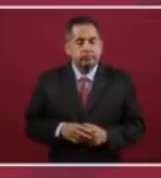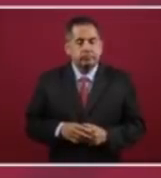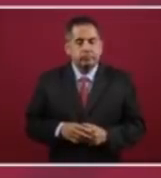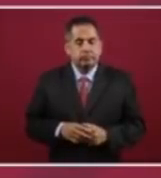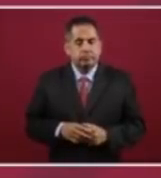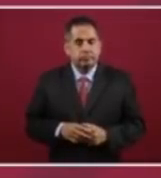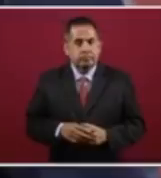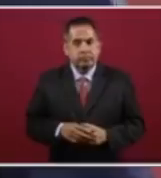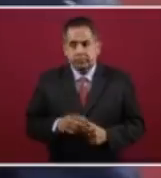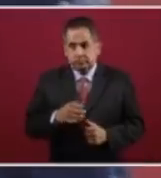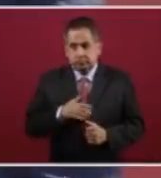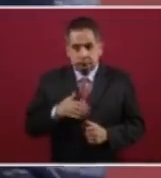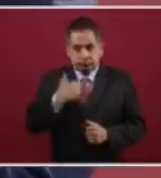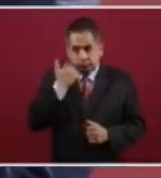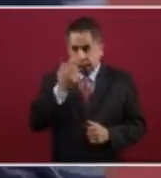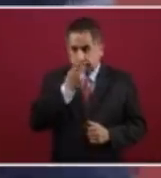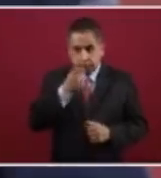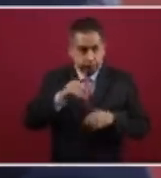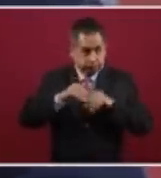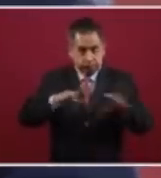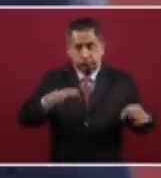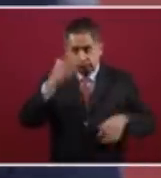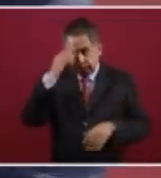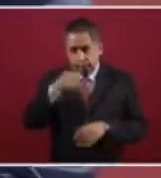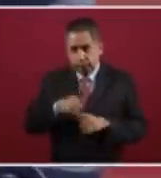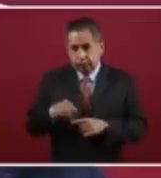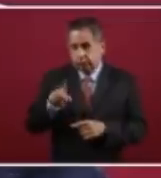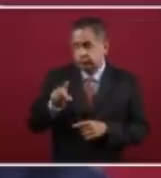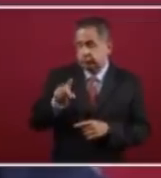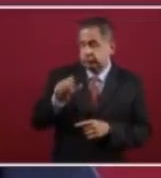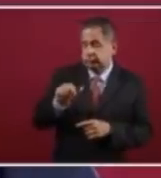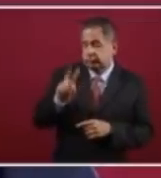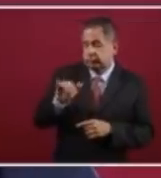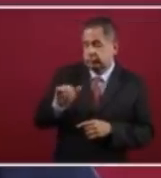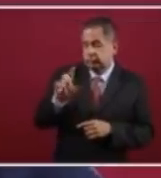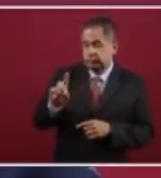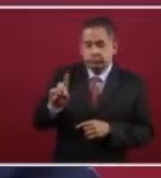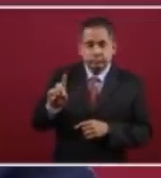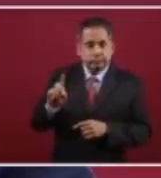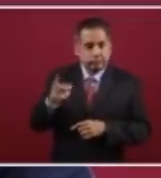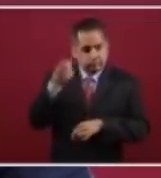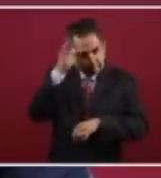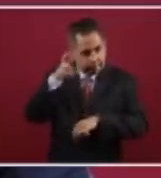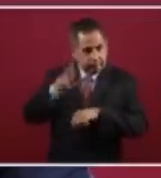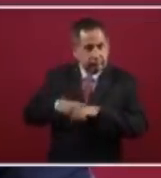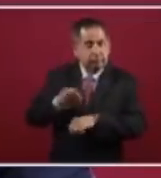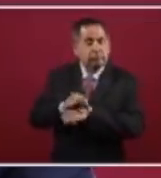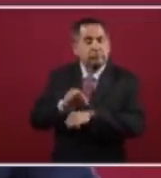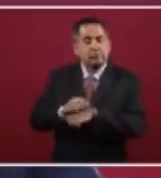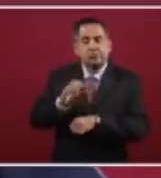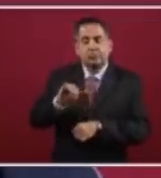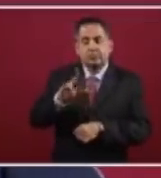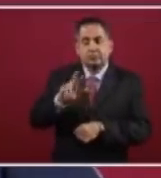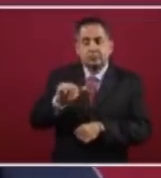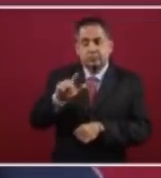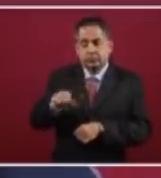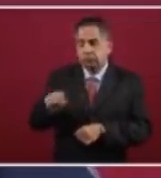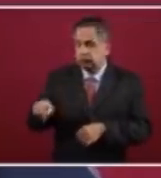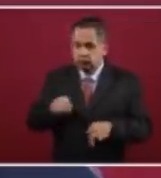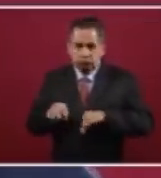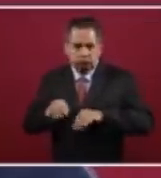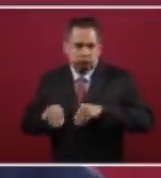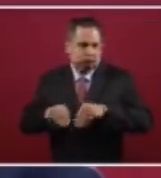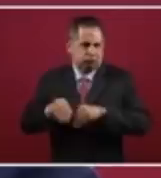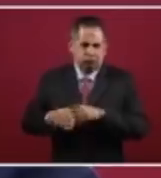quiero que se sepa que es David León, el director de Protección Civil, que está haciendo también